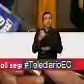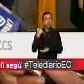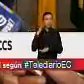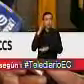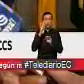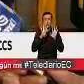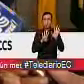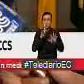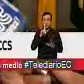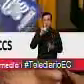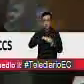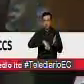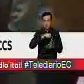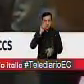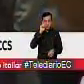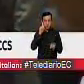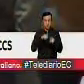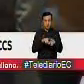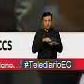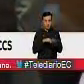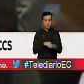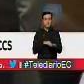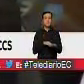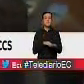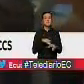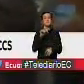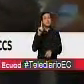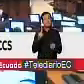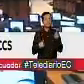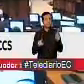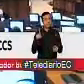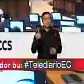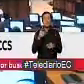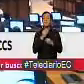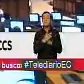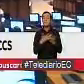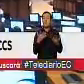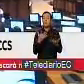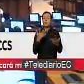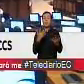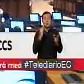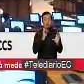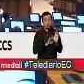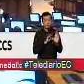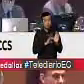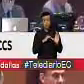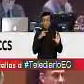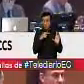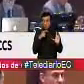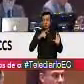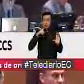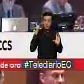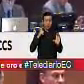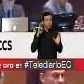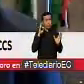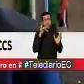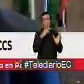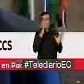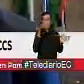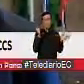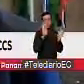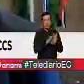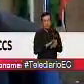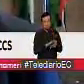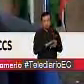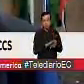de 91 firmas de respaldo. Pero, sin embargo, también existen otras más radicales que consideran que esta institución del quinto poder debe ser eliminada. Quiero